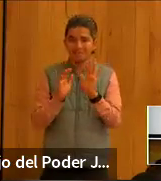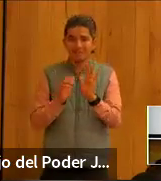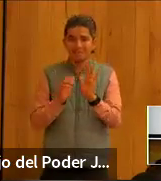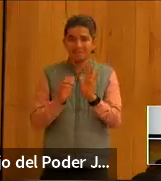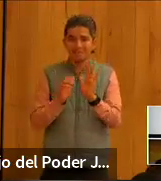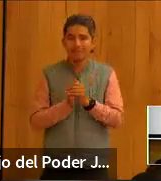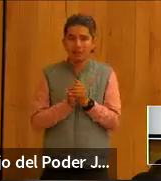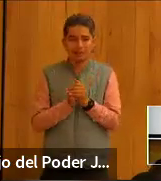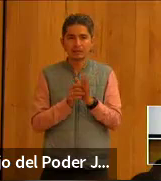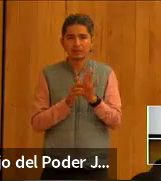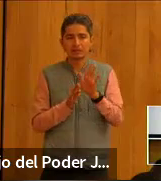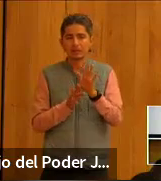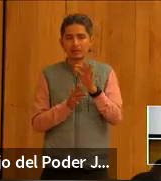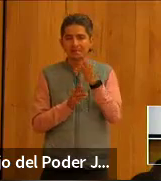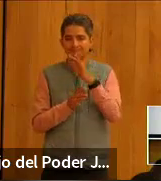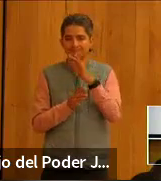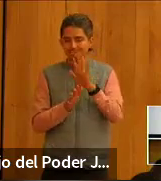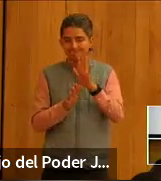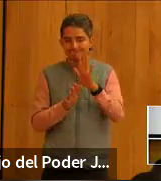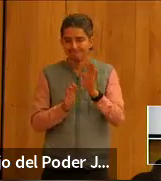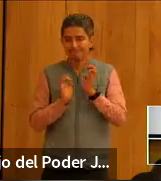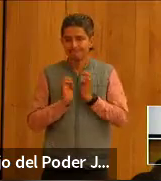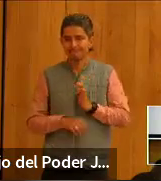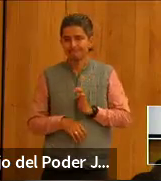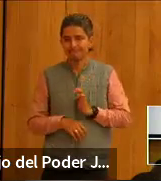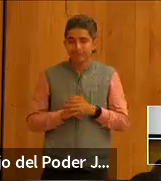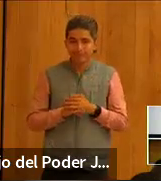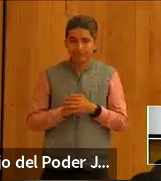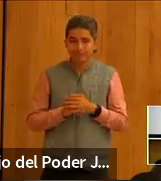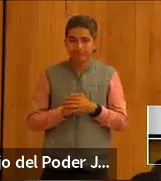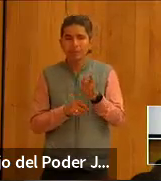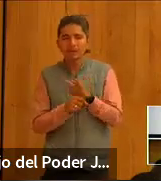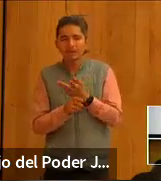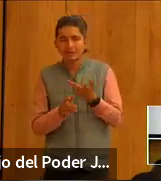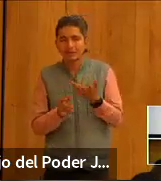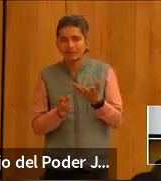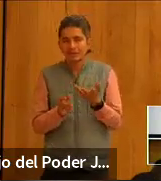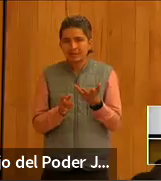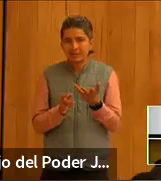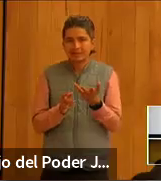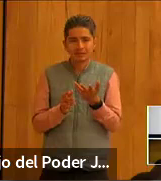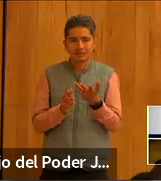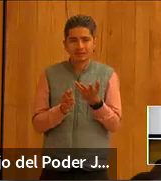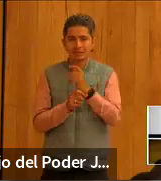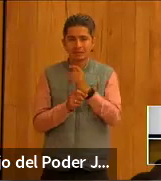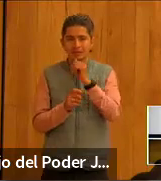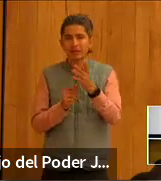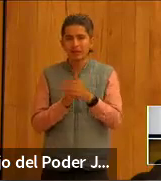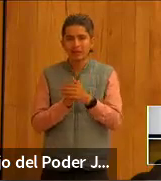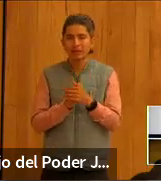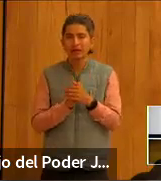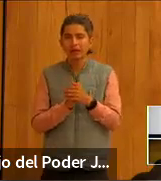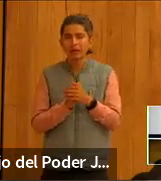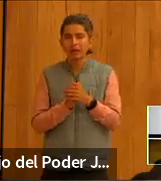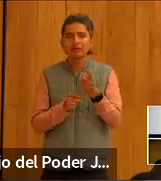Tan desagradable tenés que ser. ¿Qué pasa, Yami, con ese mal humor? ¿Qué está en esos